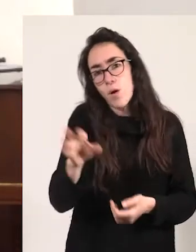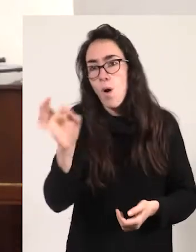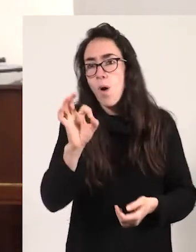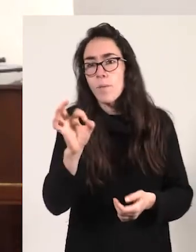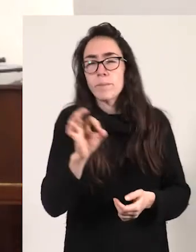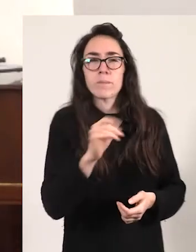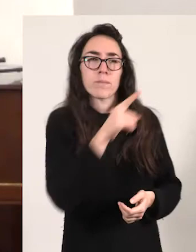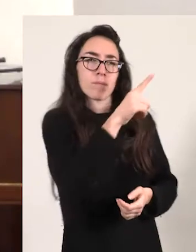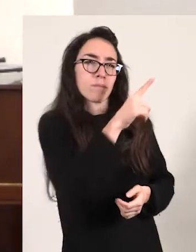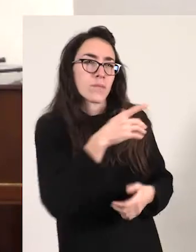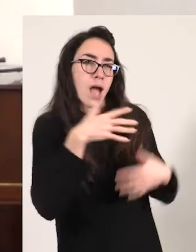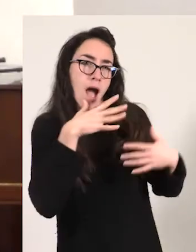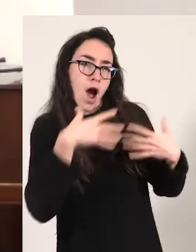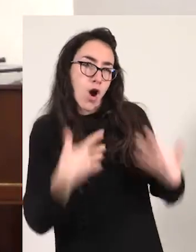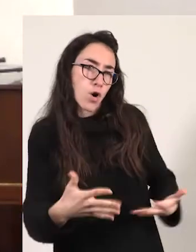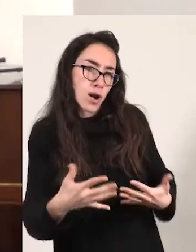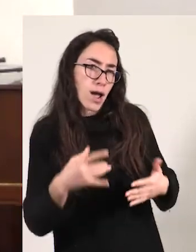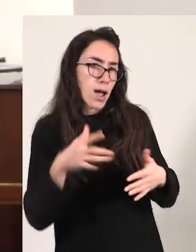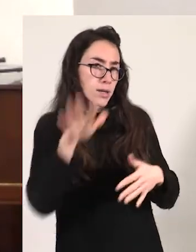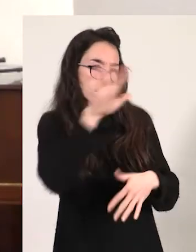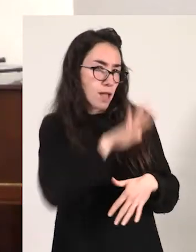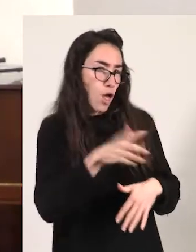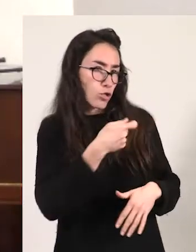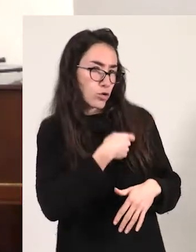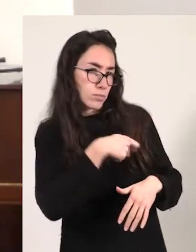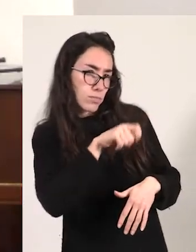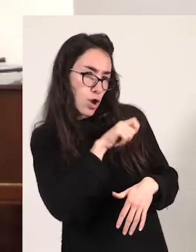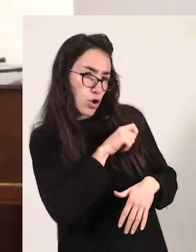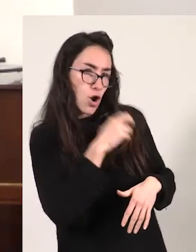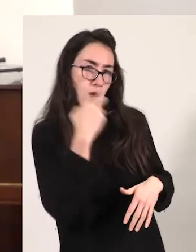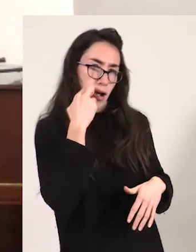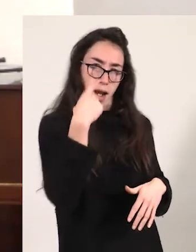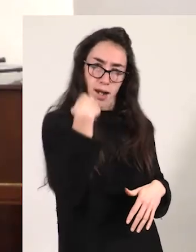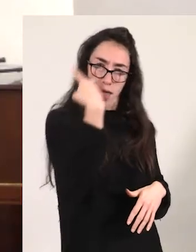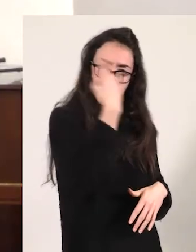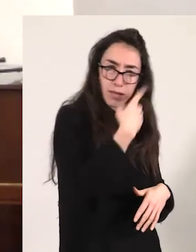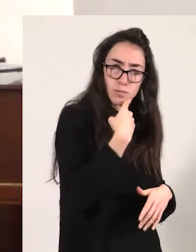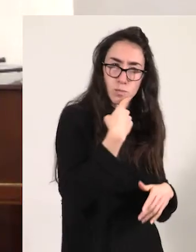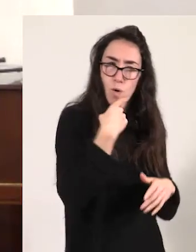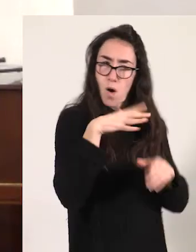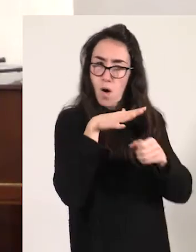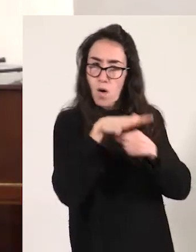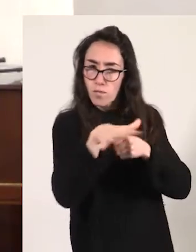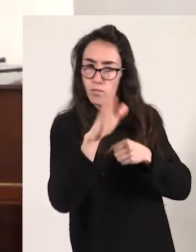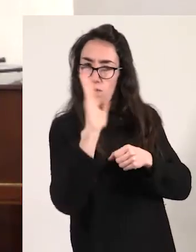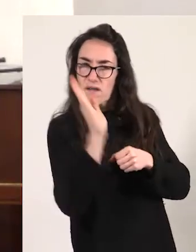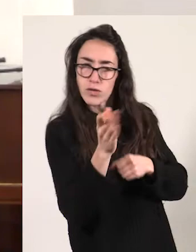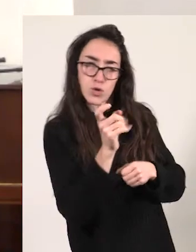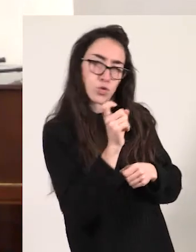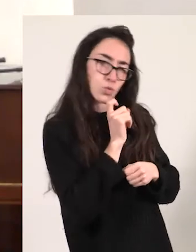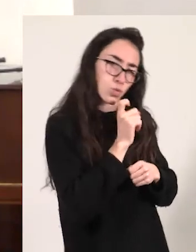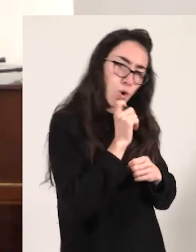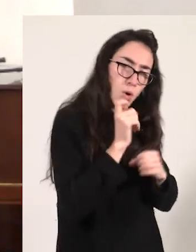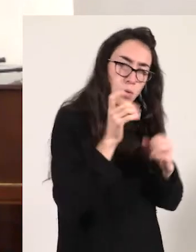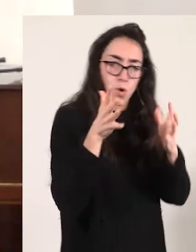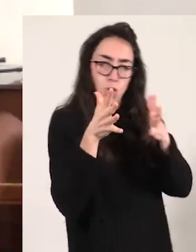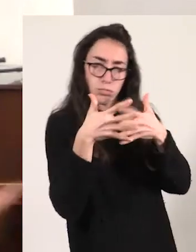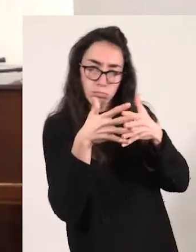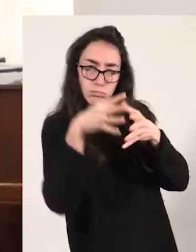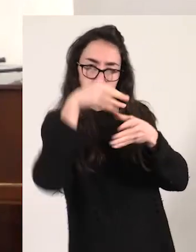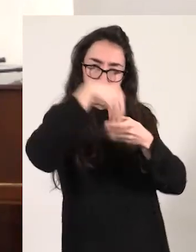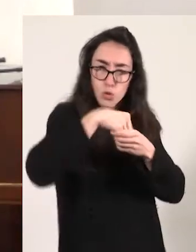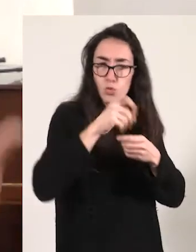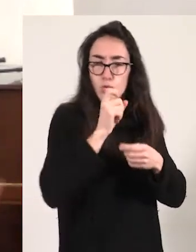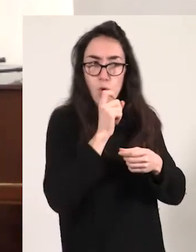de qué forma estricta o específica afecta al Estado español el racismo, y a partir de ahí pues yo entenderé que es un debate más maduro. Si no,